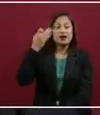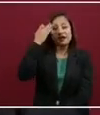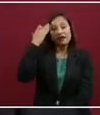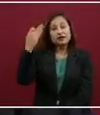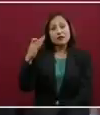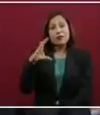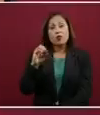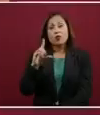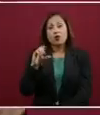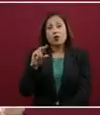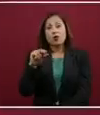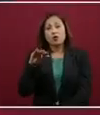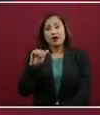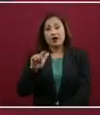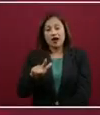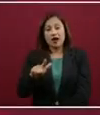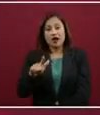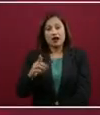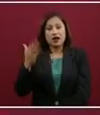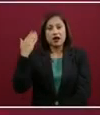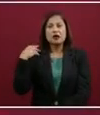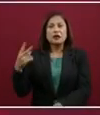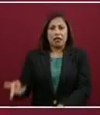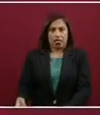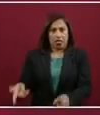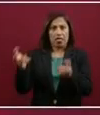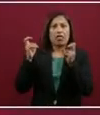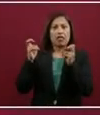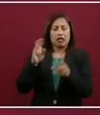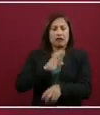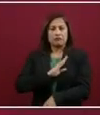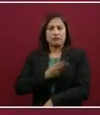que fue un gran saqueo.